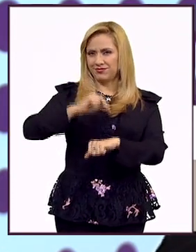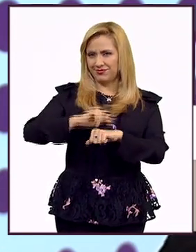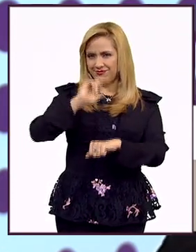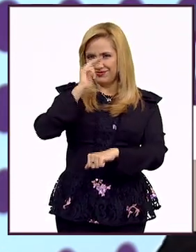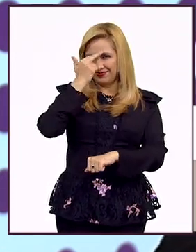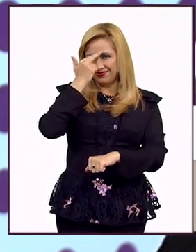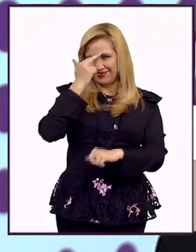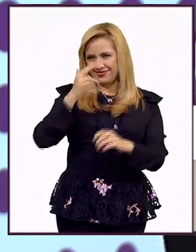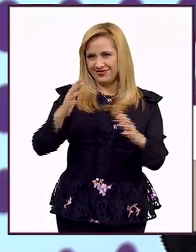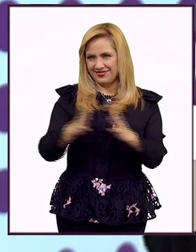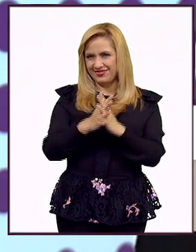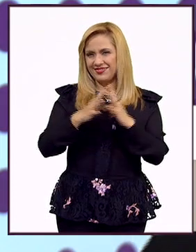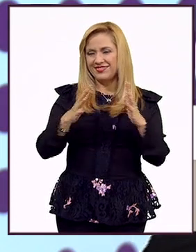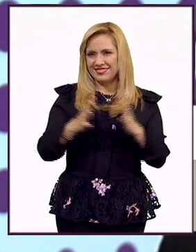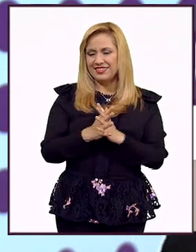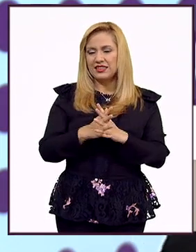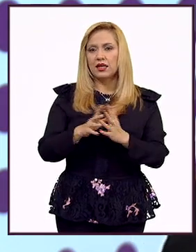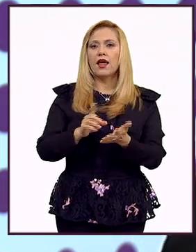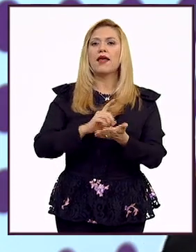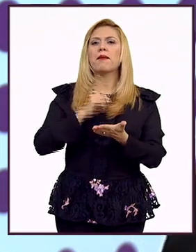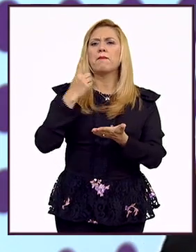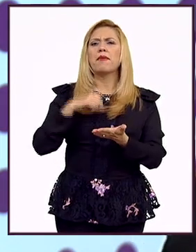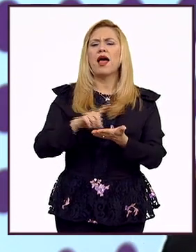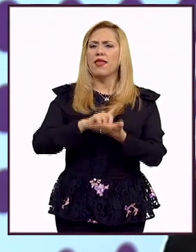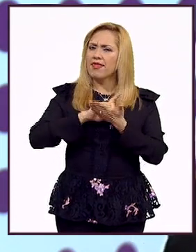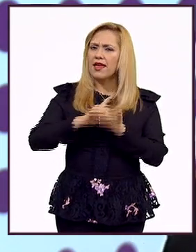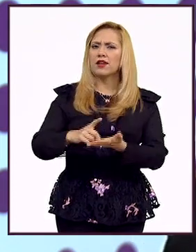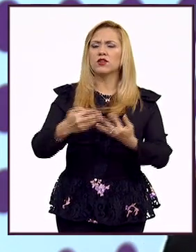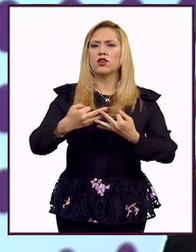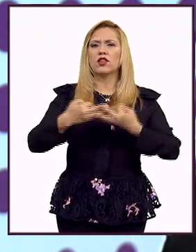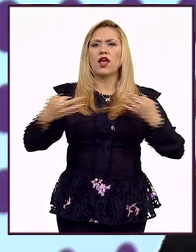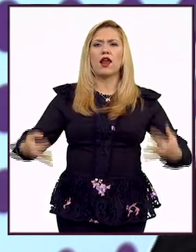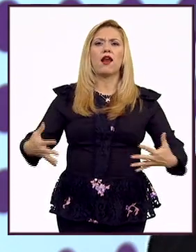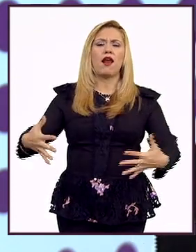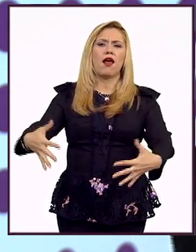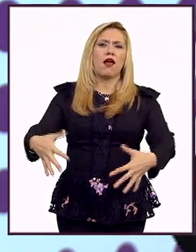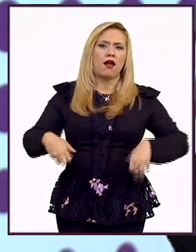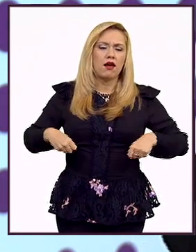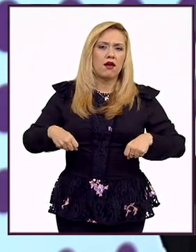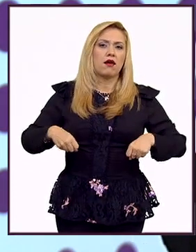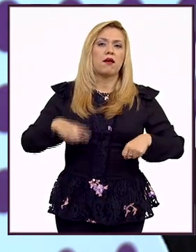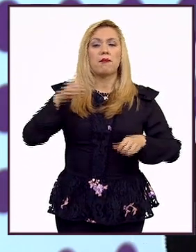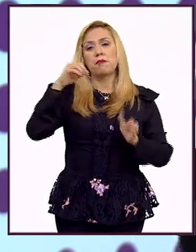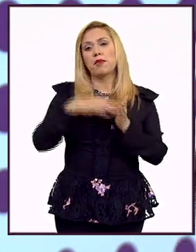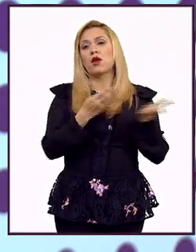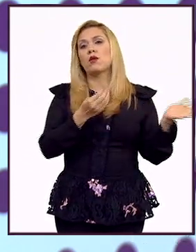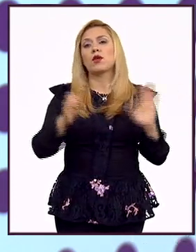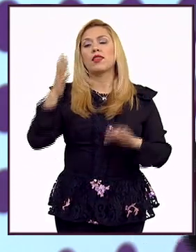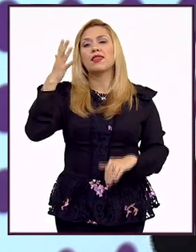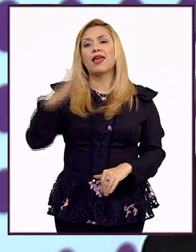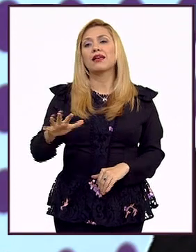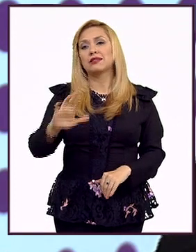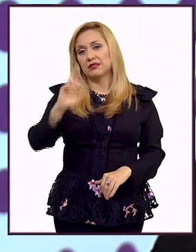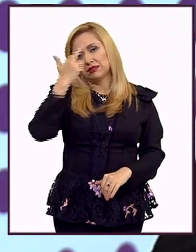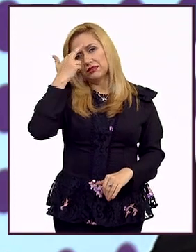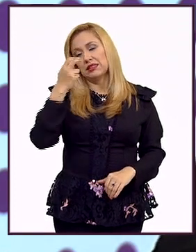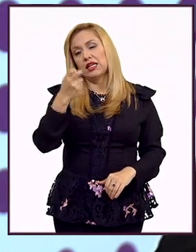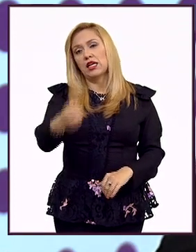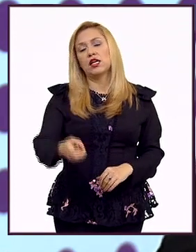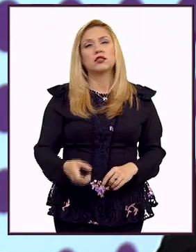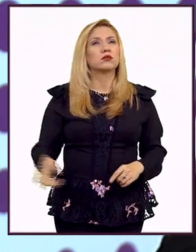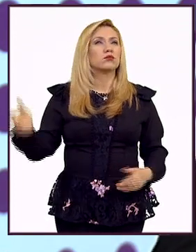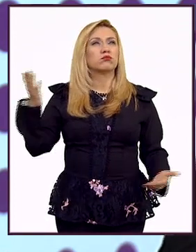a la tierra, ¿no? Lo que se pedía, entre otras cosas, en la revolución de 1910 fue acceso a la tierra, ¿no? Esa fue una de las demandas